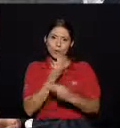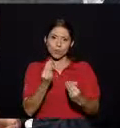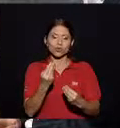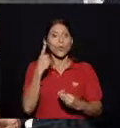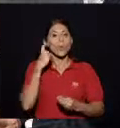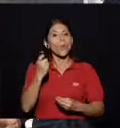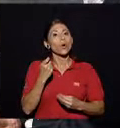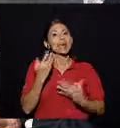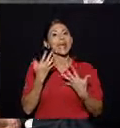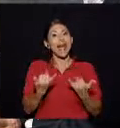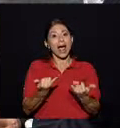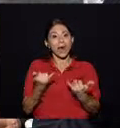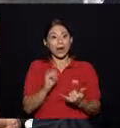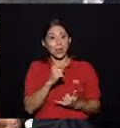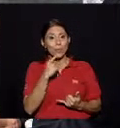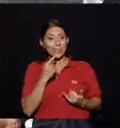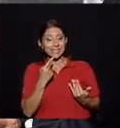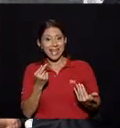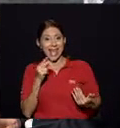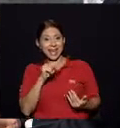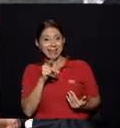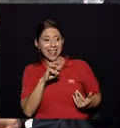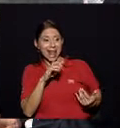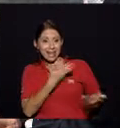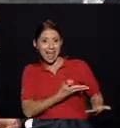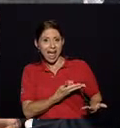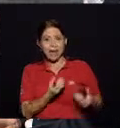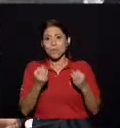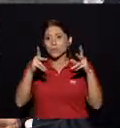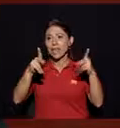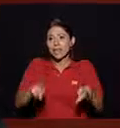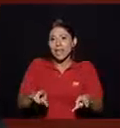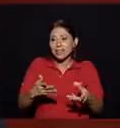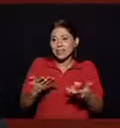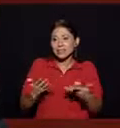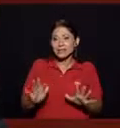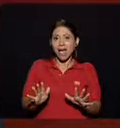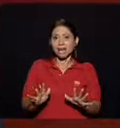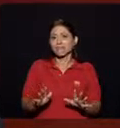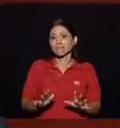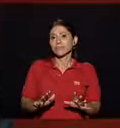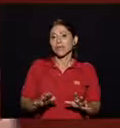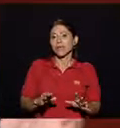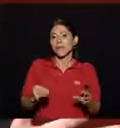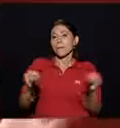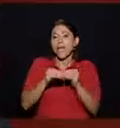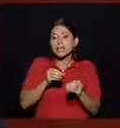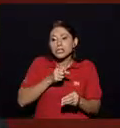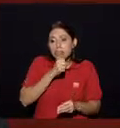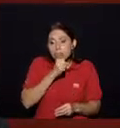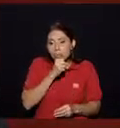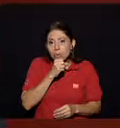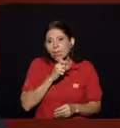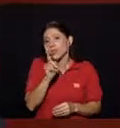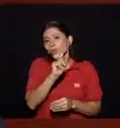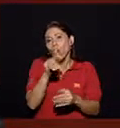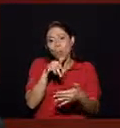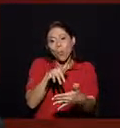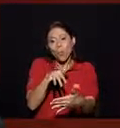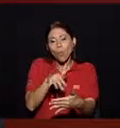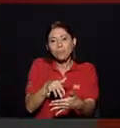Natalia, nuestro bono demográfico, de gente en edad de trabajar que ya no va a volver a capacitarse, sino que está ganándose de los frijoles,